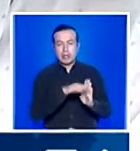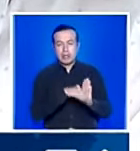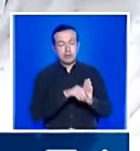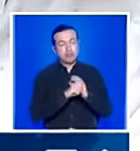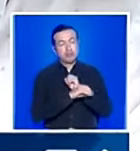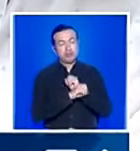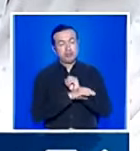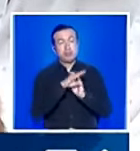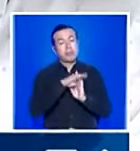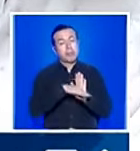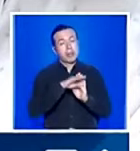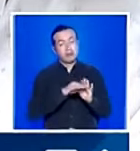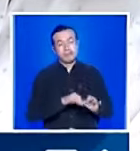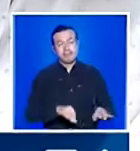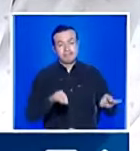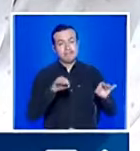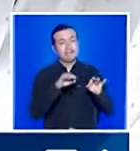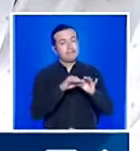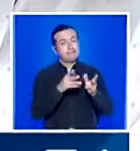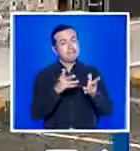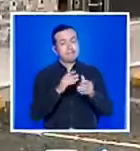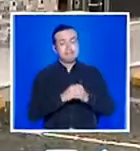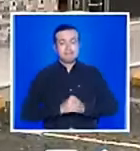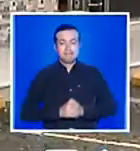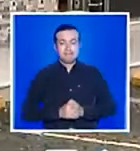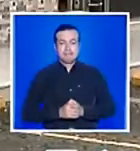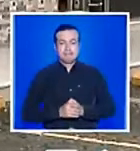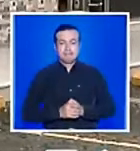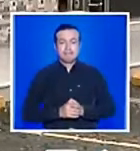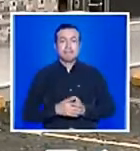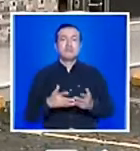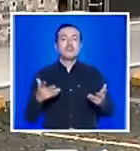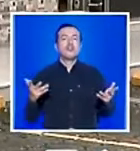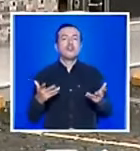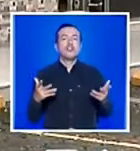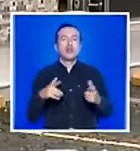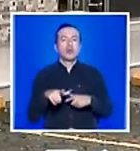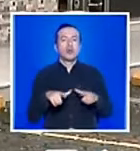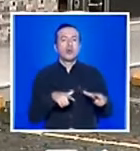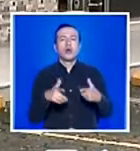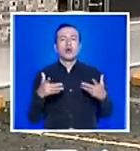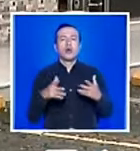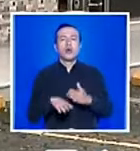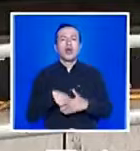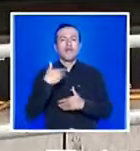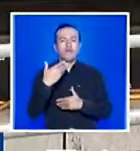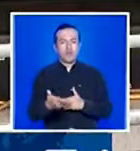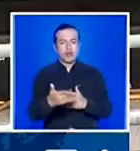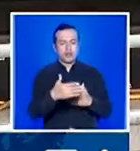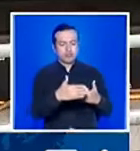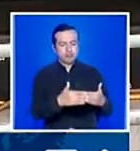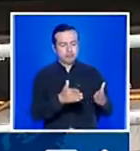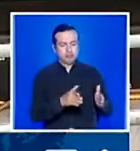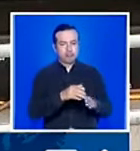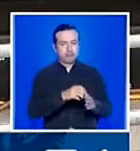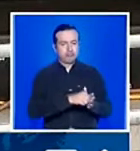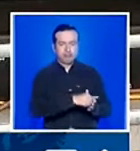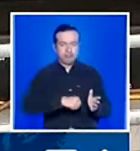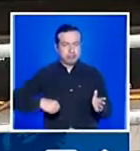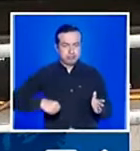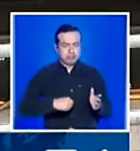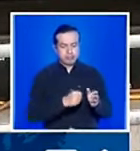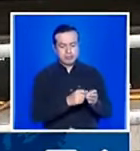al aire y que generan contaminación. El área adecuada para un generador es al aire libre, sobre una plataforma de